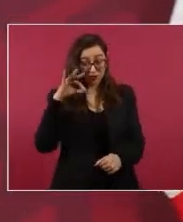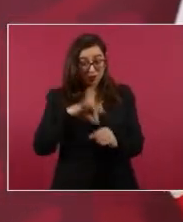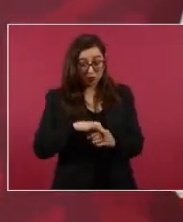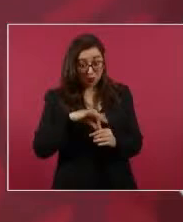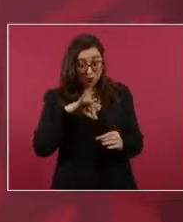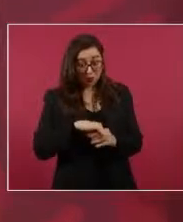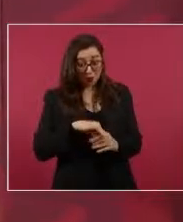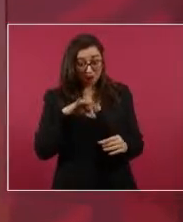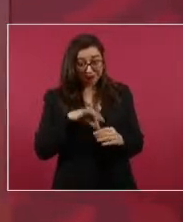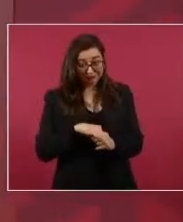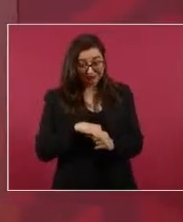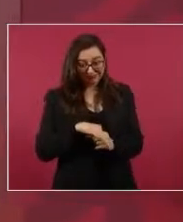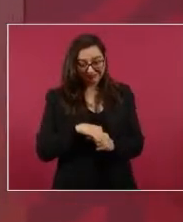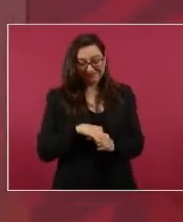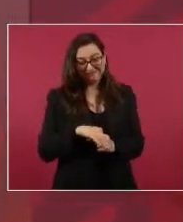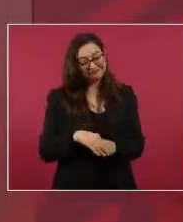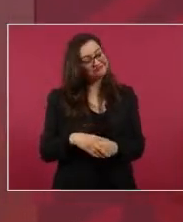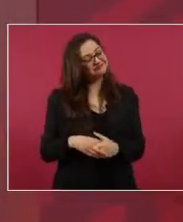toma tu champotón.